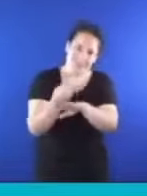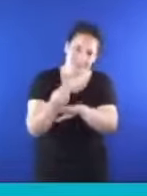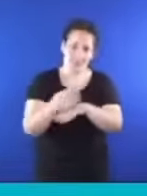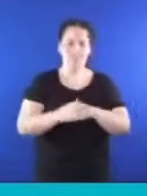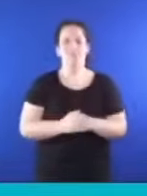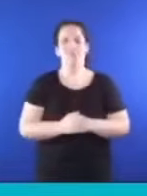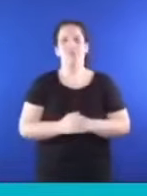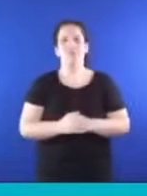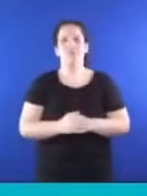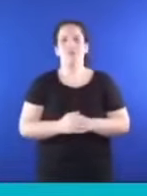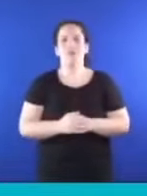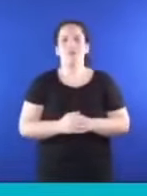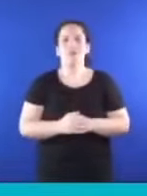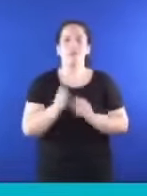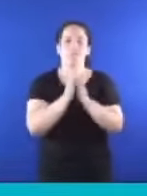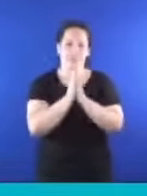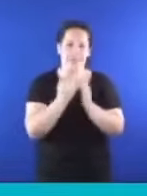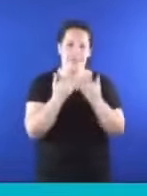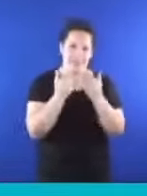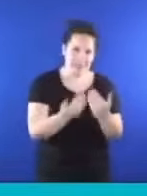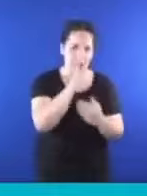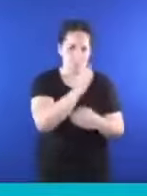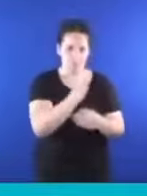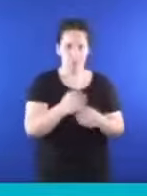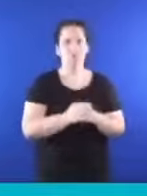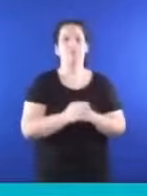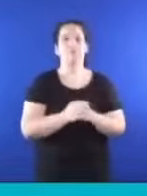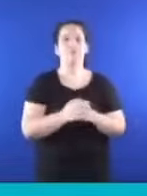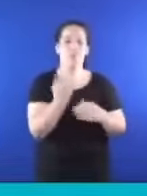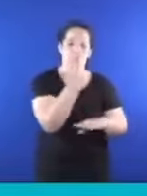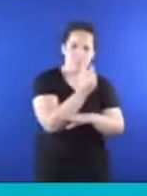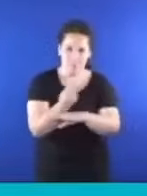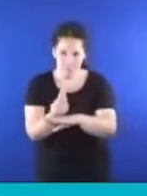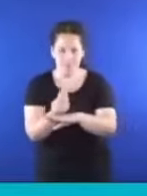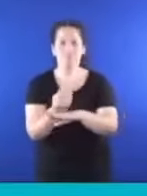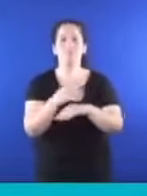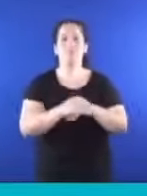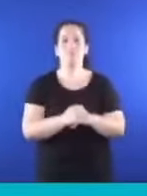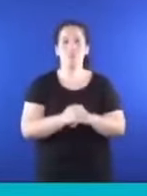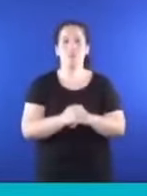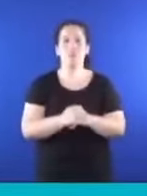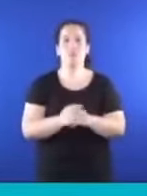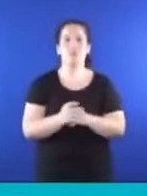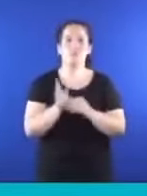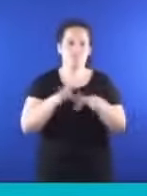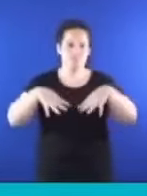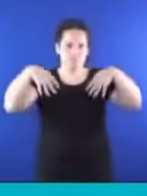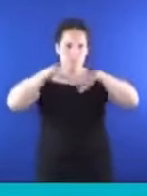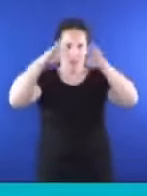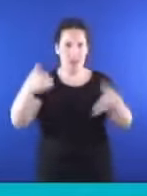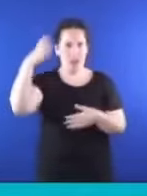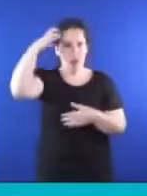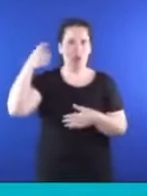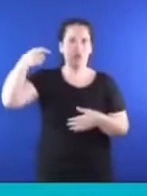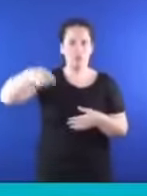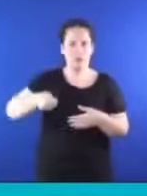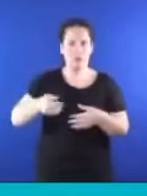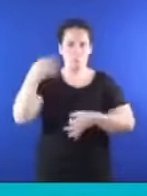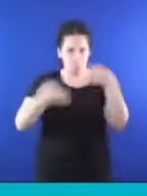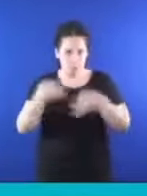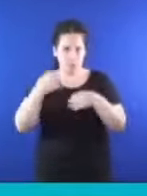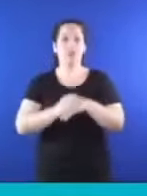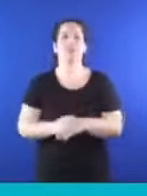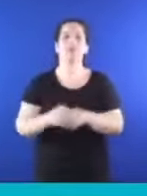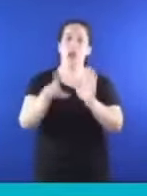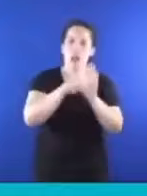representación de todas. Monseñor, gracias por su presencia, los integrantes de la Corte Suprema de Justicia de la provincia, los